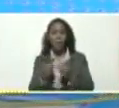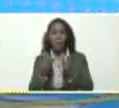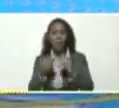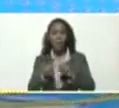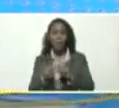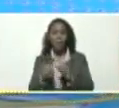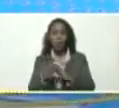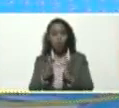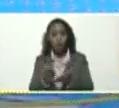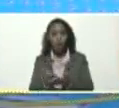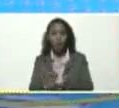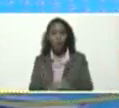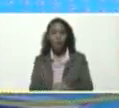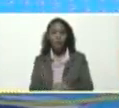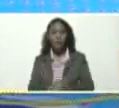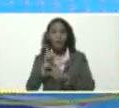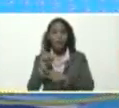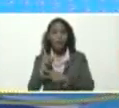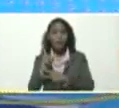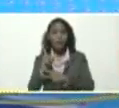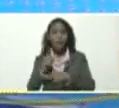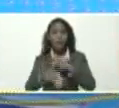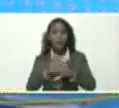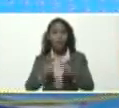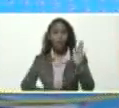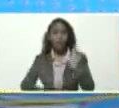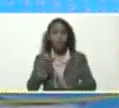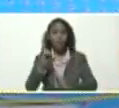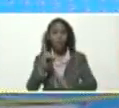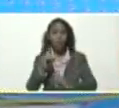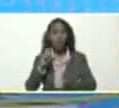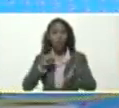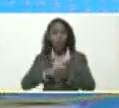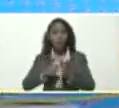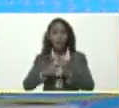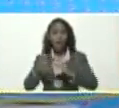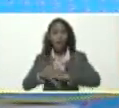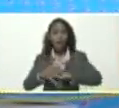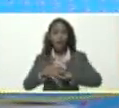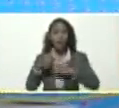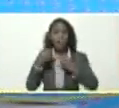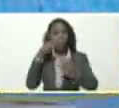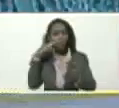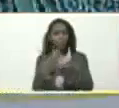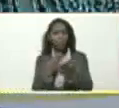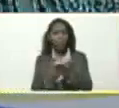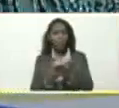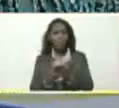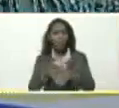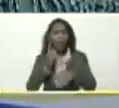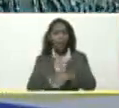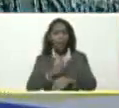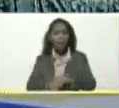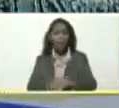Premio Guinness desarrolló, bueno, toda su técnica para verificar que el récord